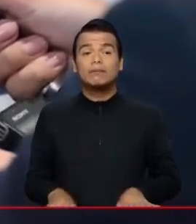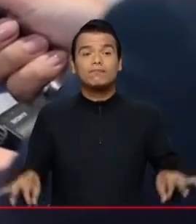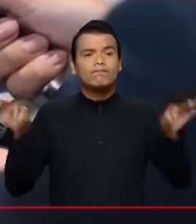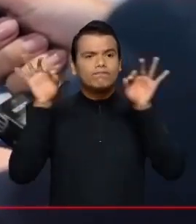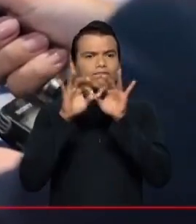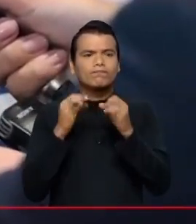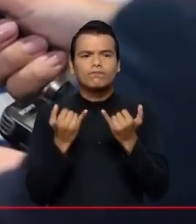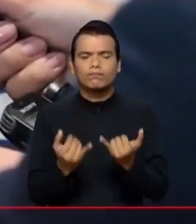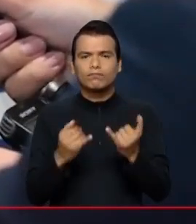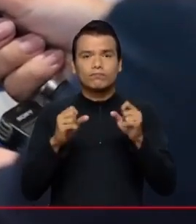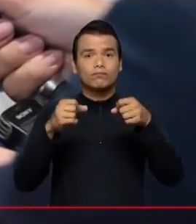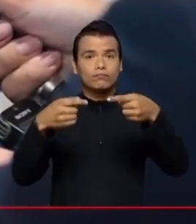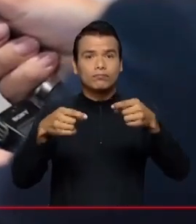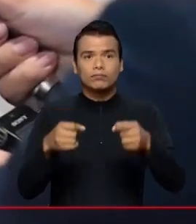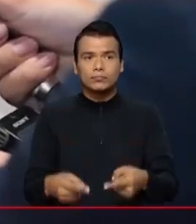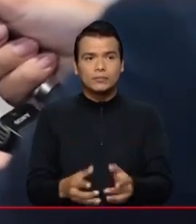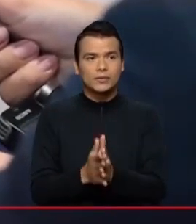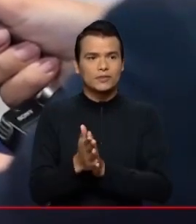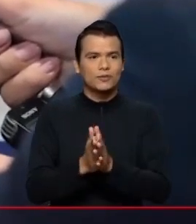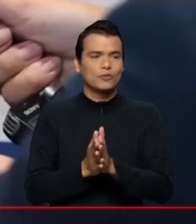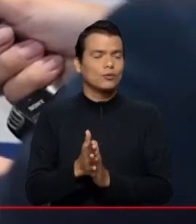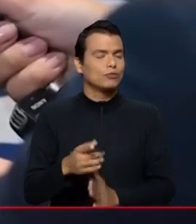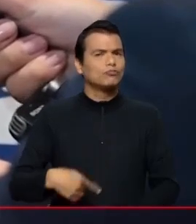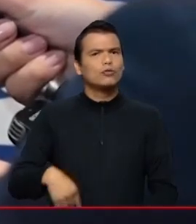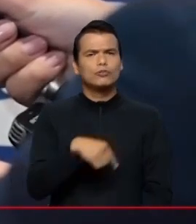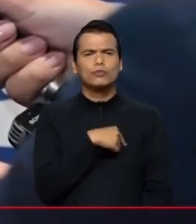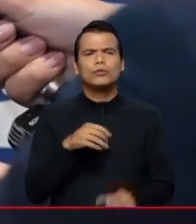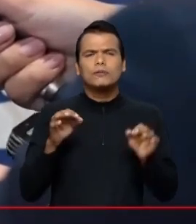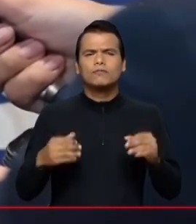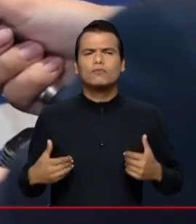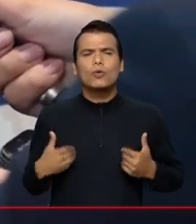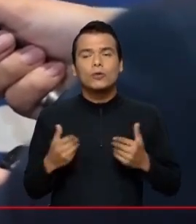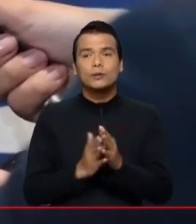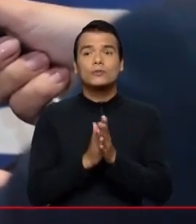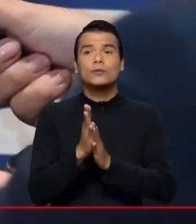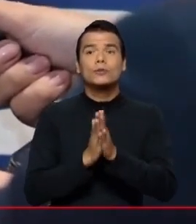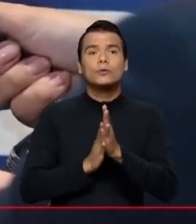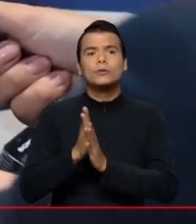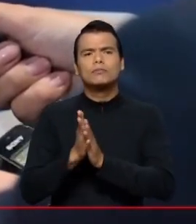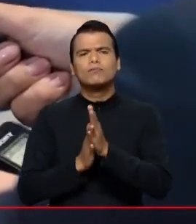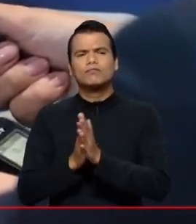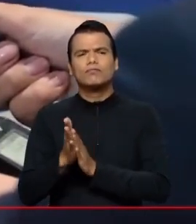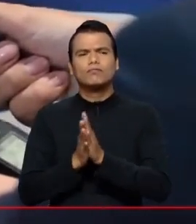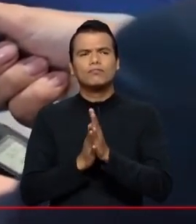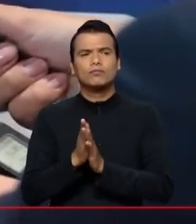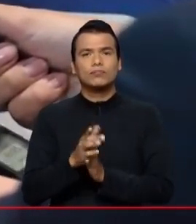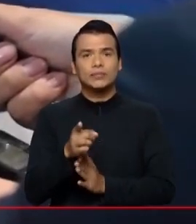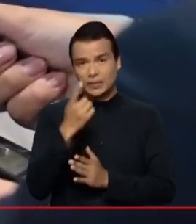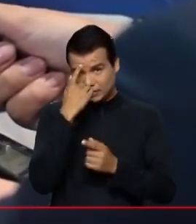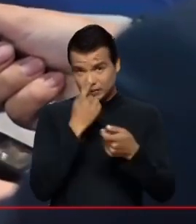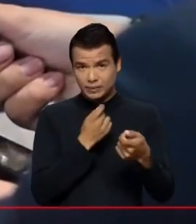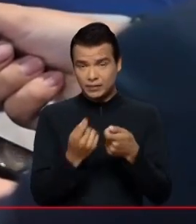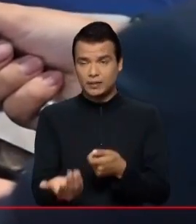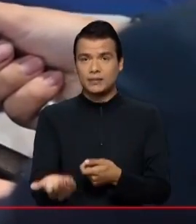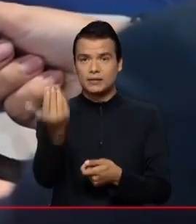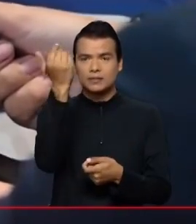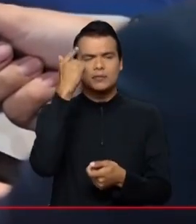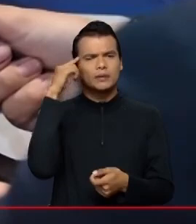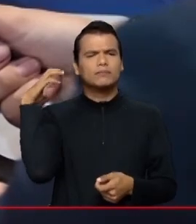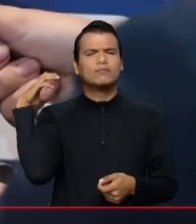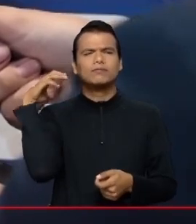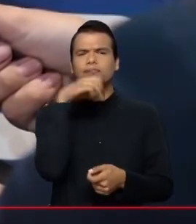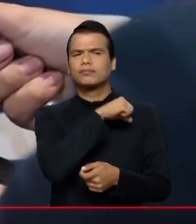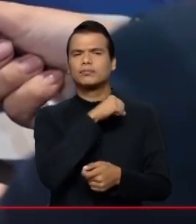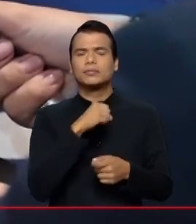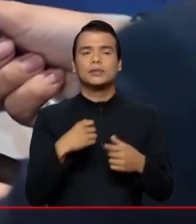importante estamos contentas ansiosas creo que es un es un medidor muy importante para para lo que lo